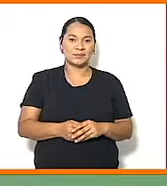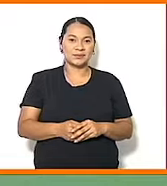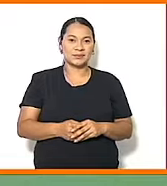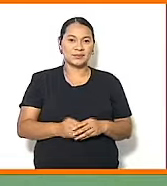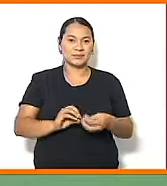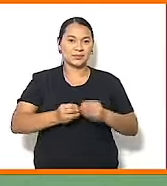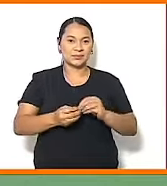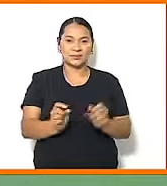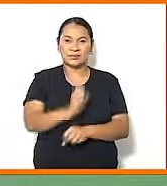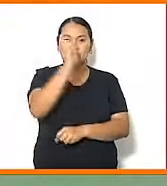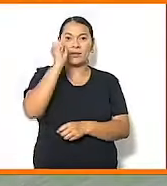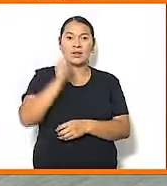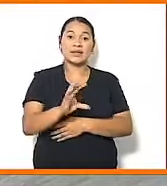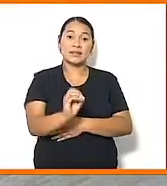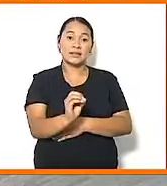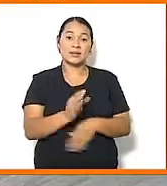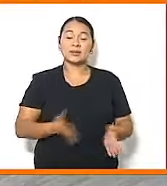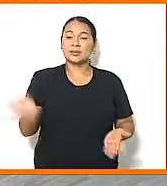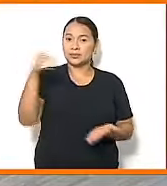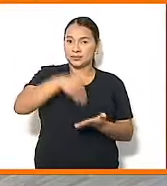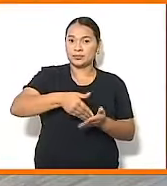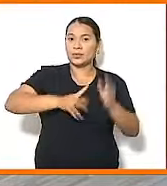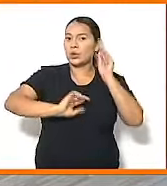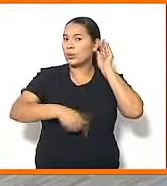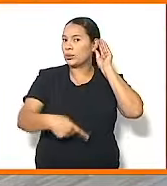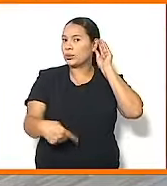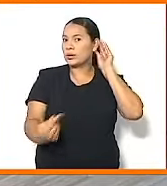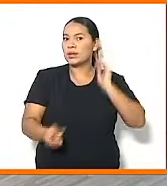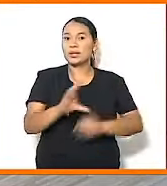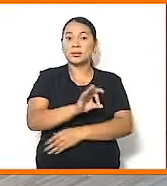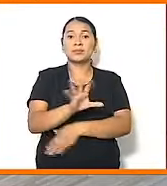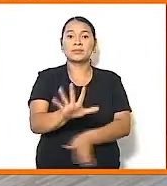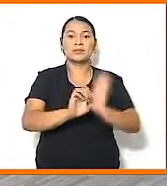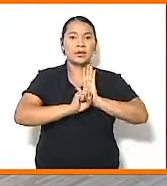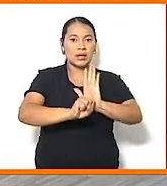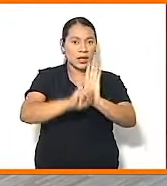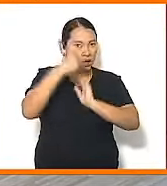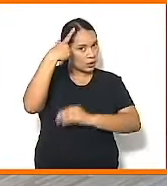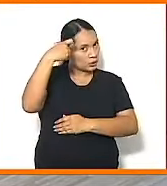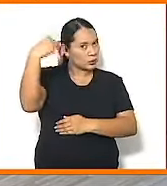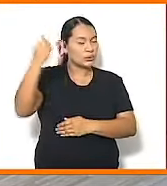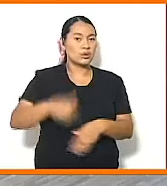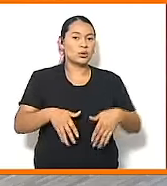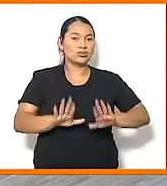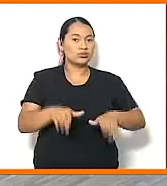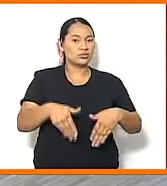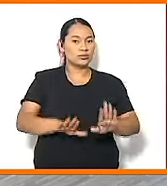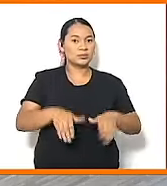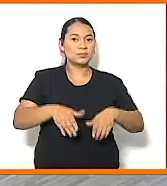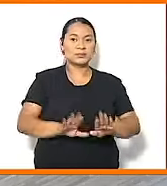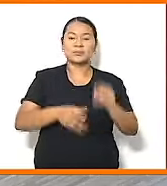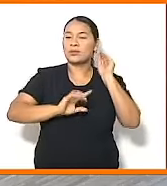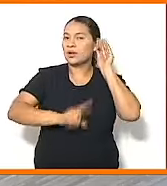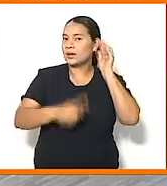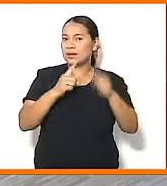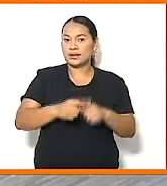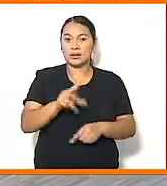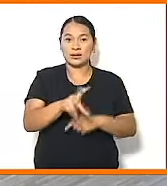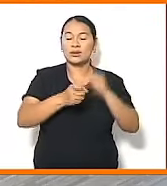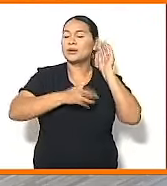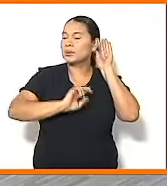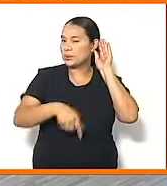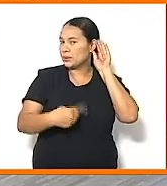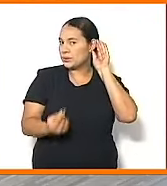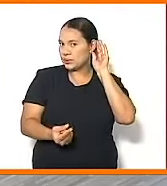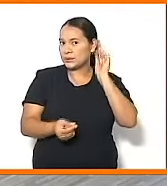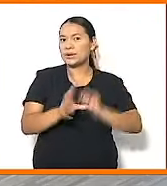este es el 0. Número favorecido para diario es el 95 con su símbolo de sueños costurera. Para Multi X, 2X y para más